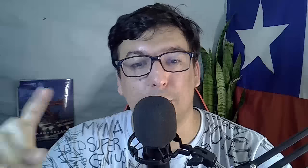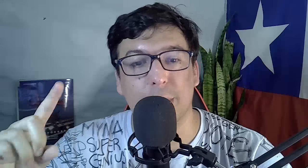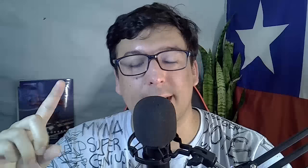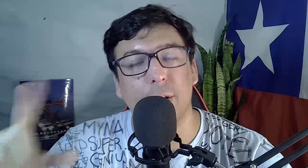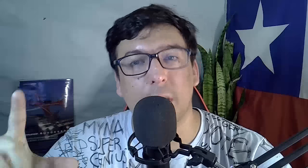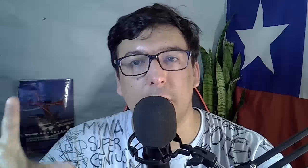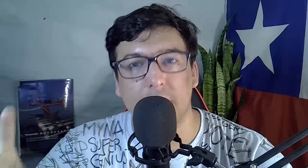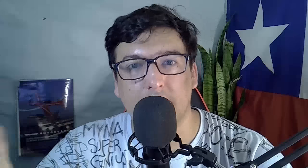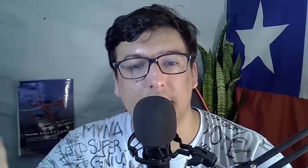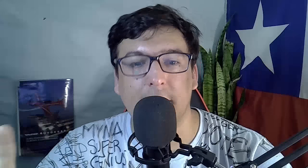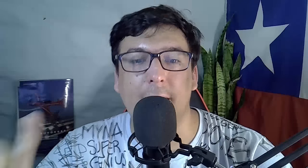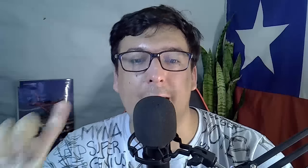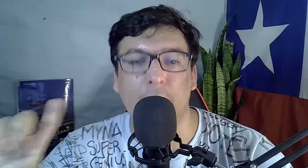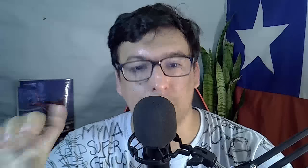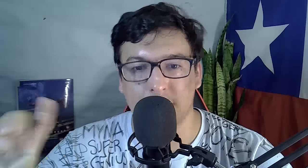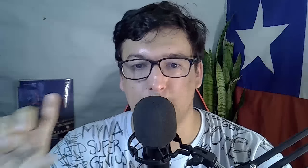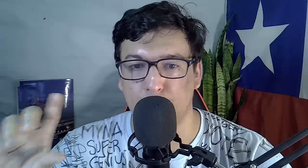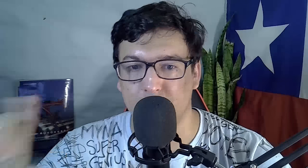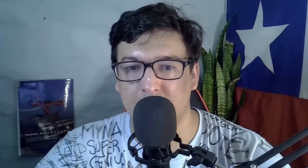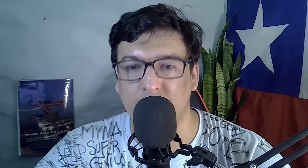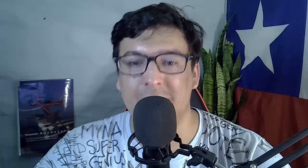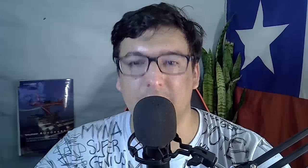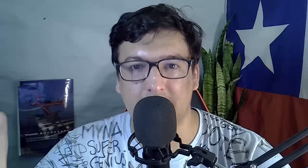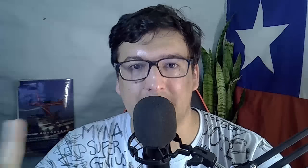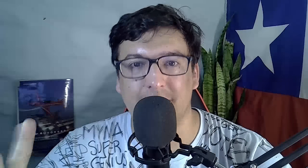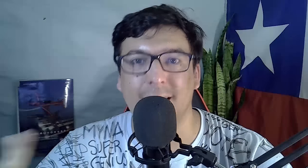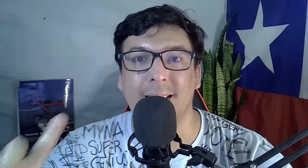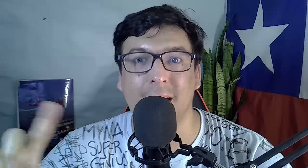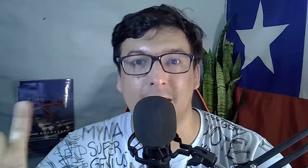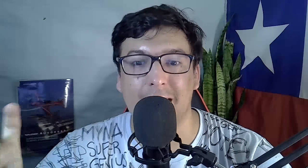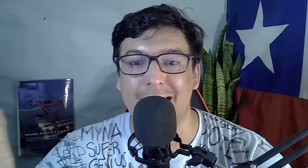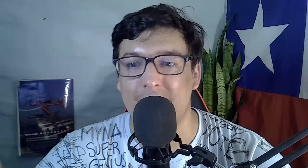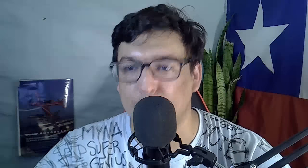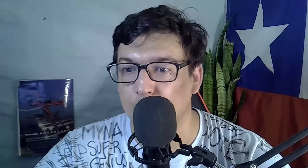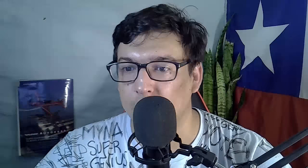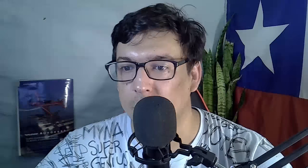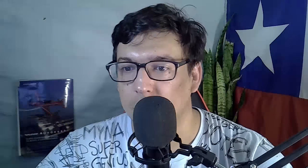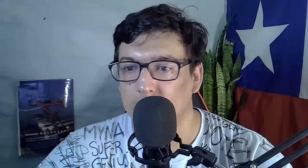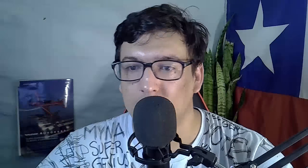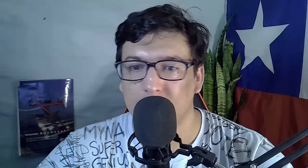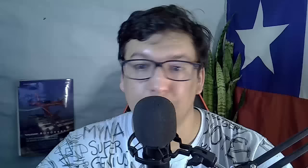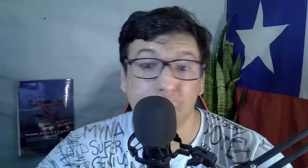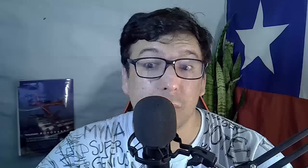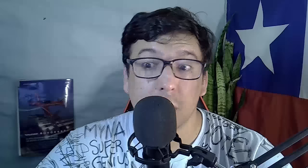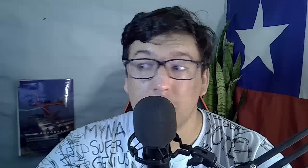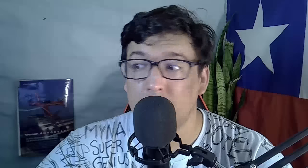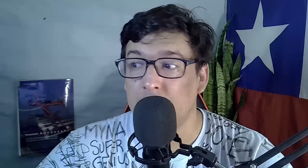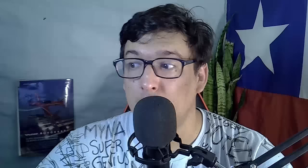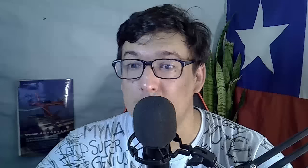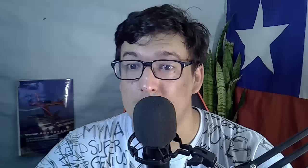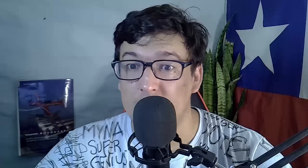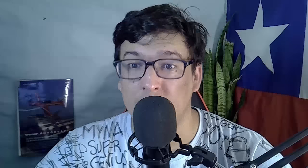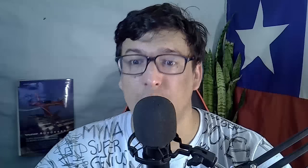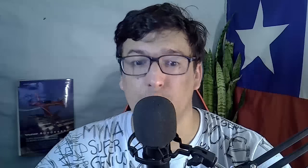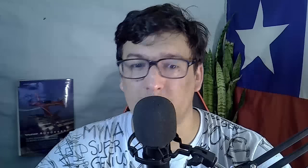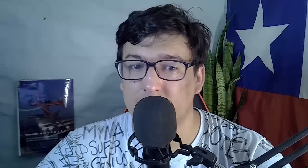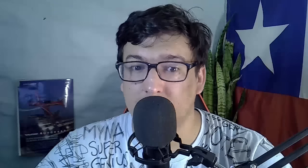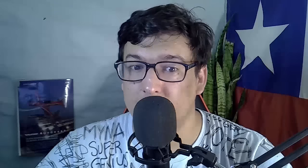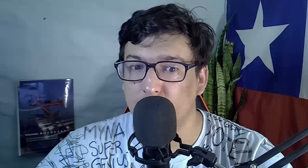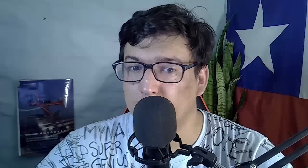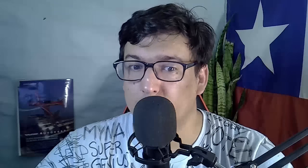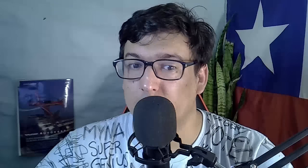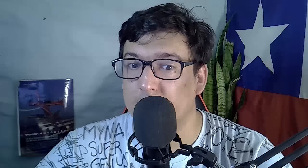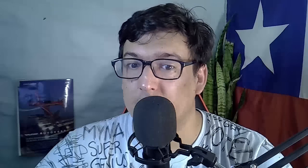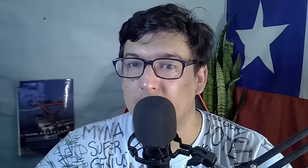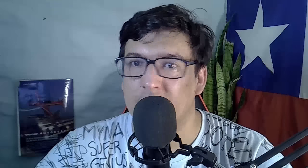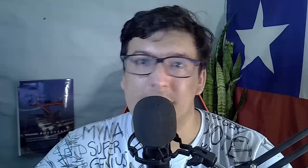Primero, porque no sabía que algunas exportaciones de Chile se hacían en avión, la cual me llamó sumamente la